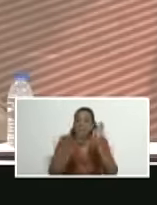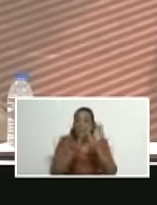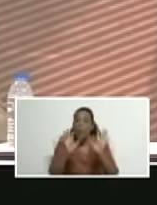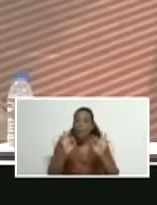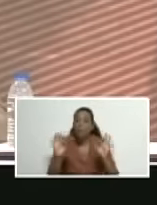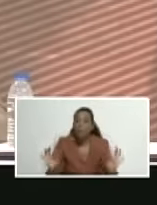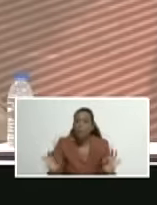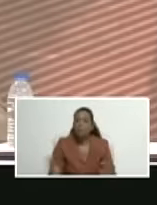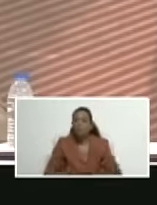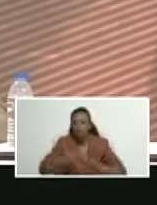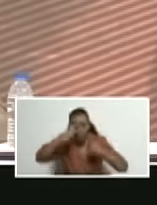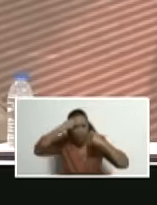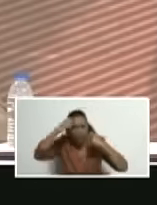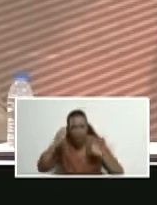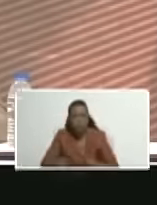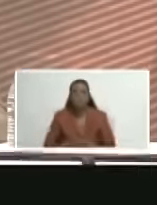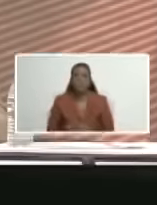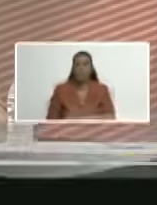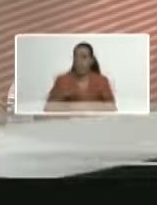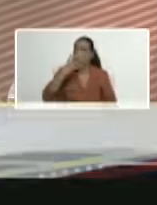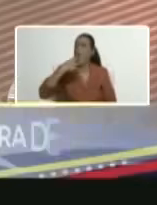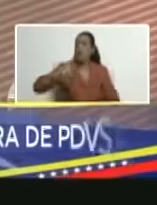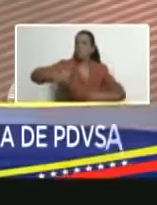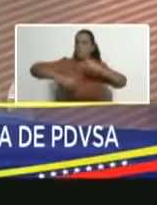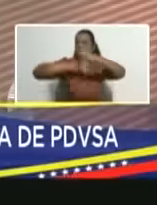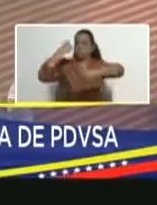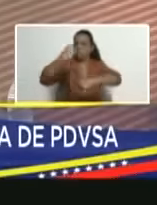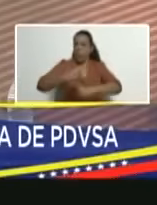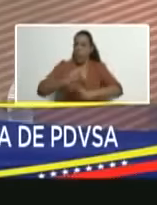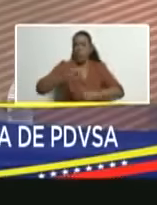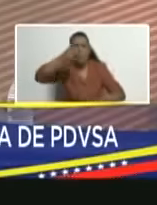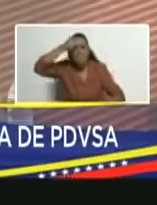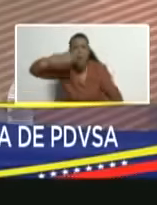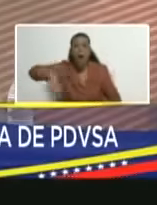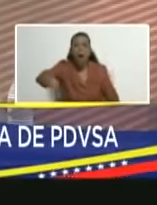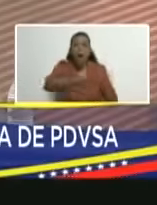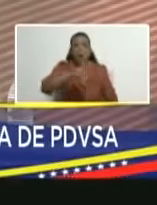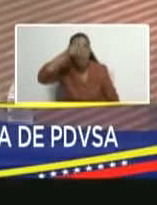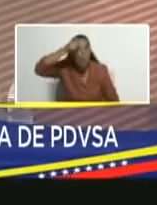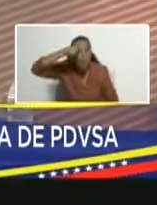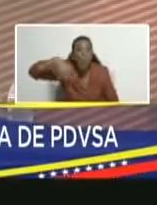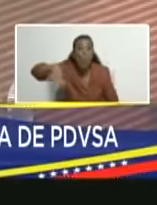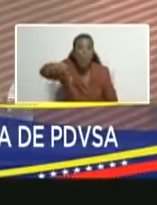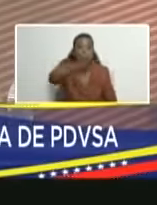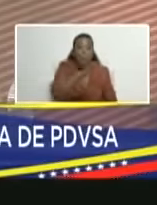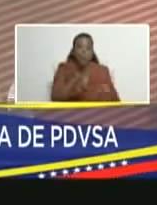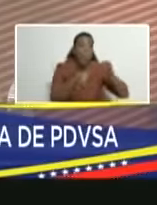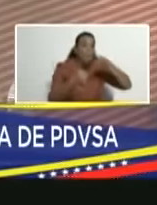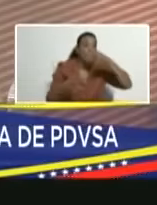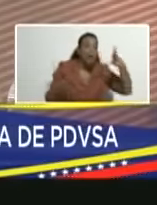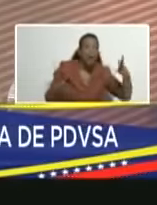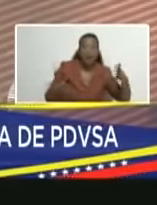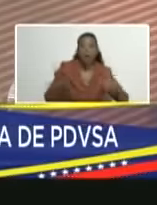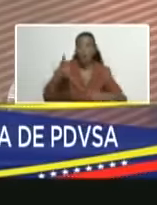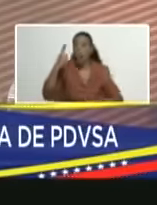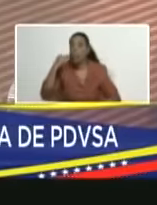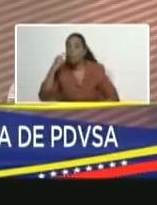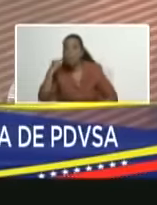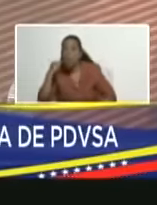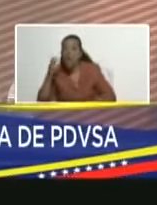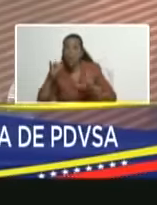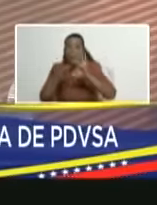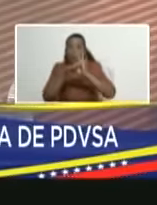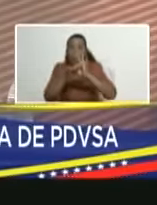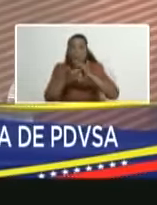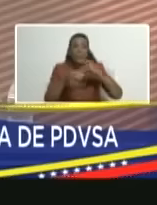conmemorar lo que fue la rebelión de los pardos, de los blancos pobres, de los